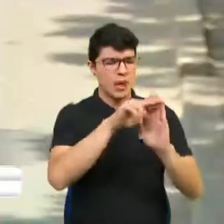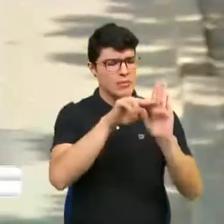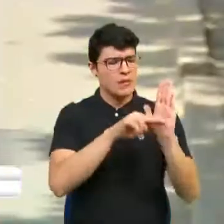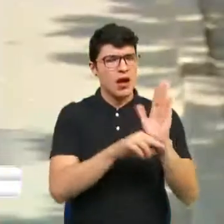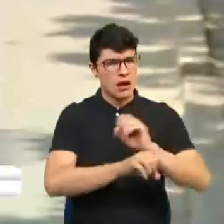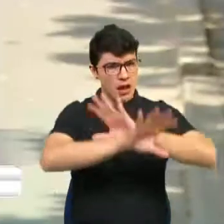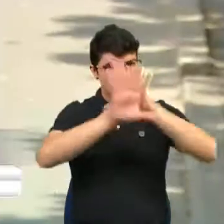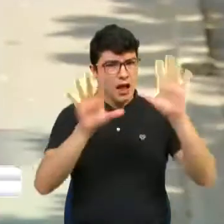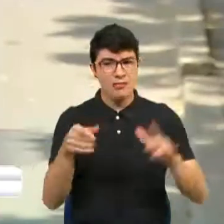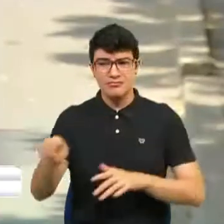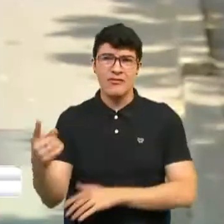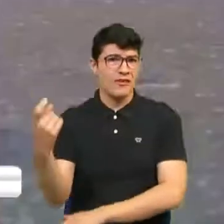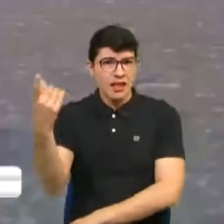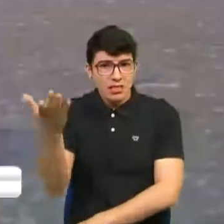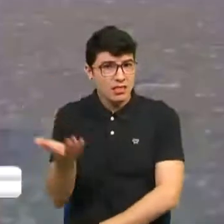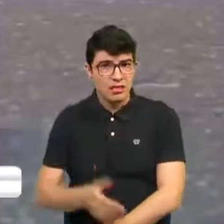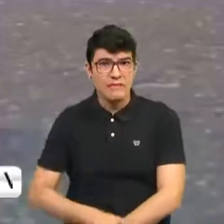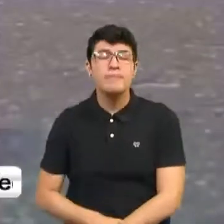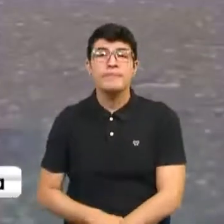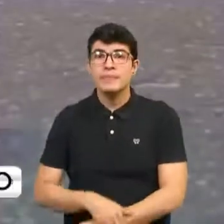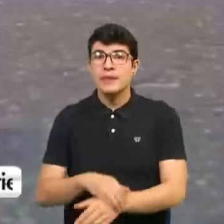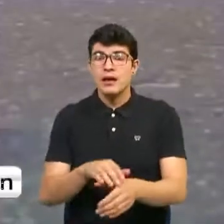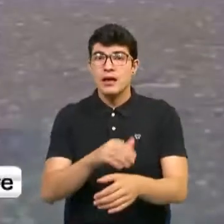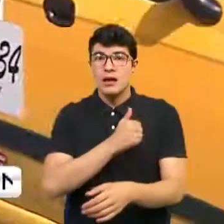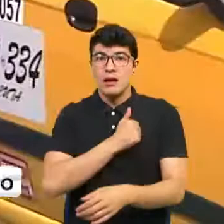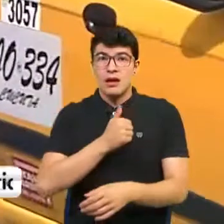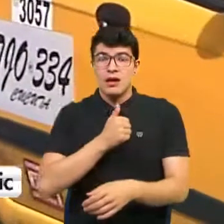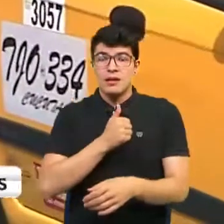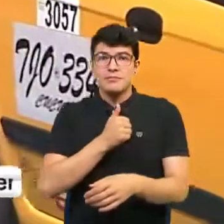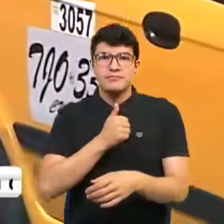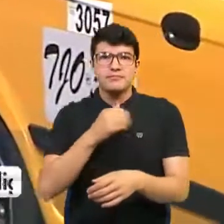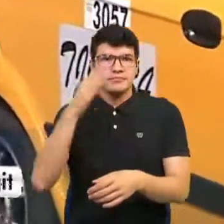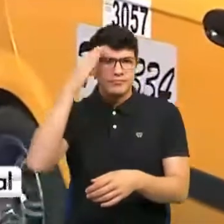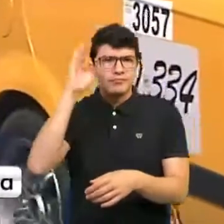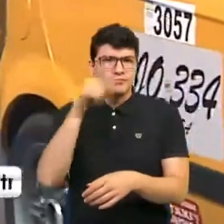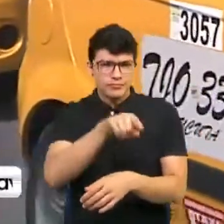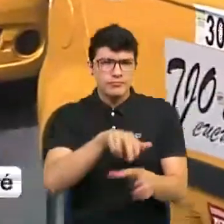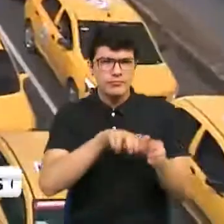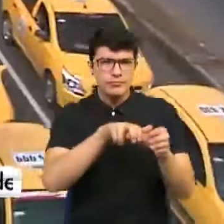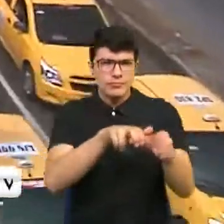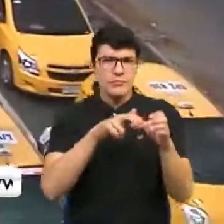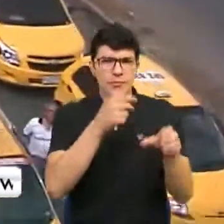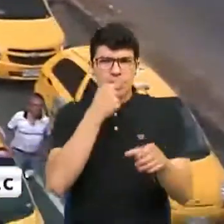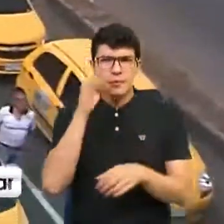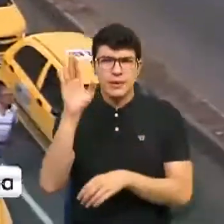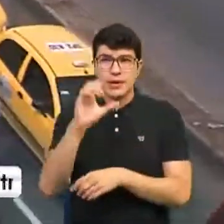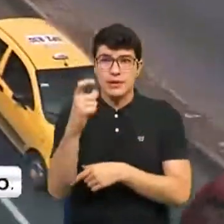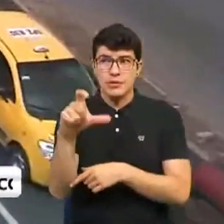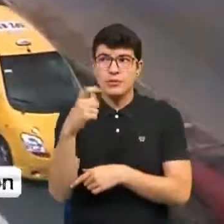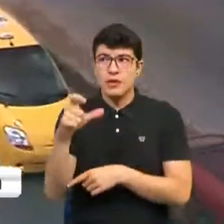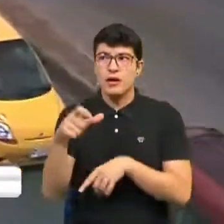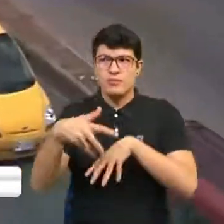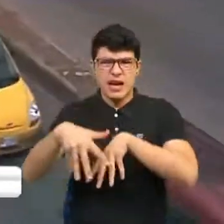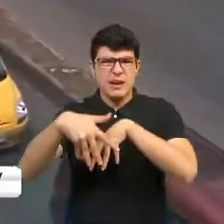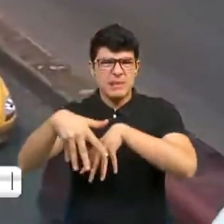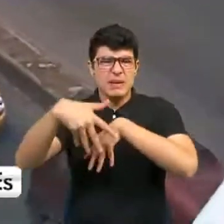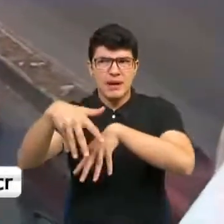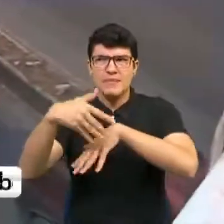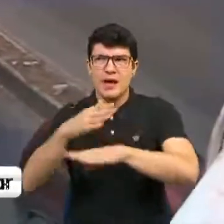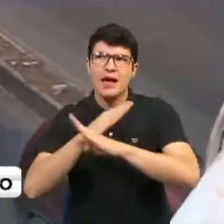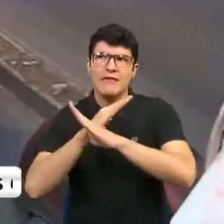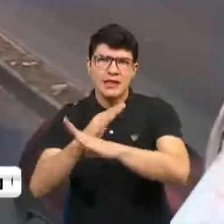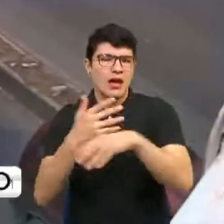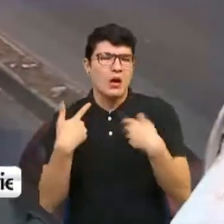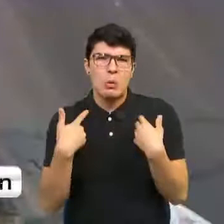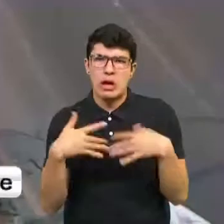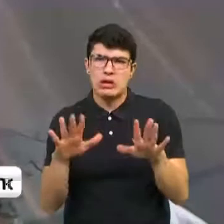claras. Las autoridades de tránsito y transporte de la ciudad de Cúcuta acompañaron esta movilización que se tomó en las diferentes calles de la ciudad para evitar